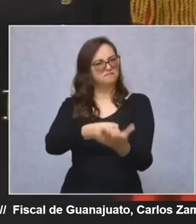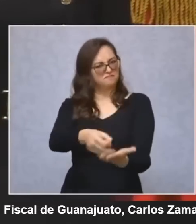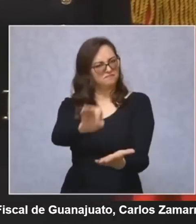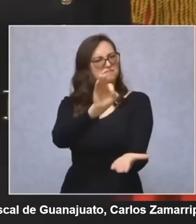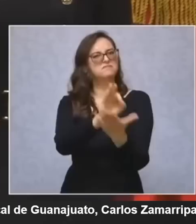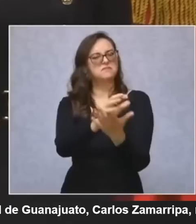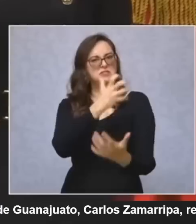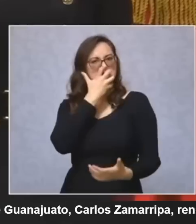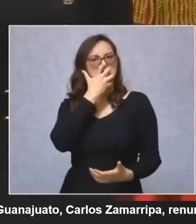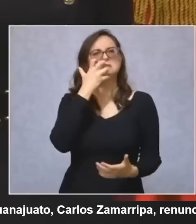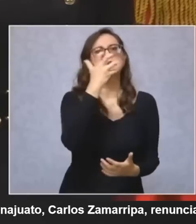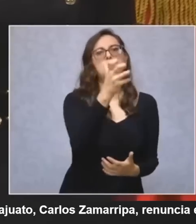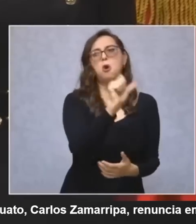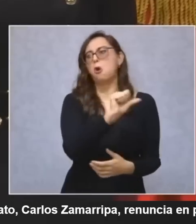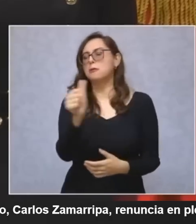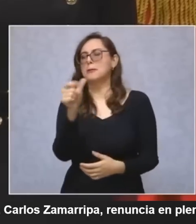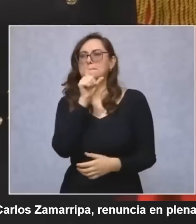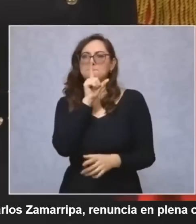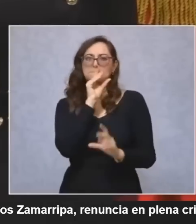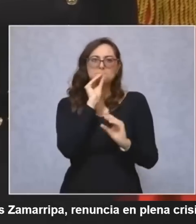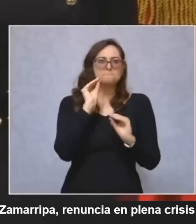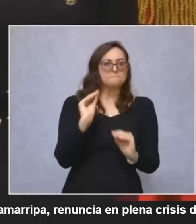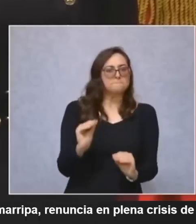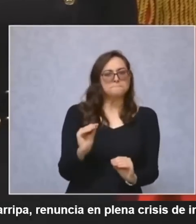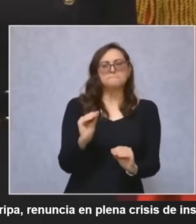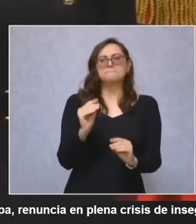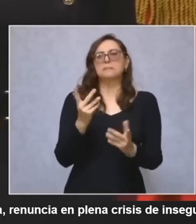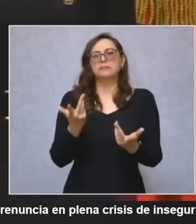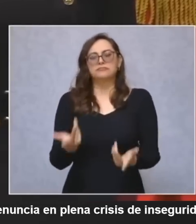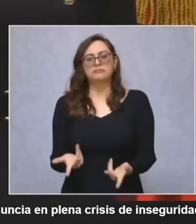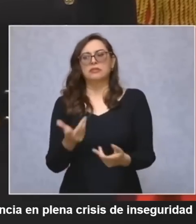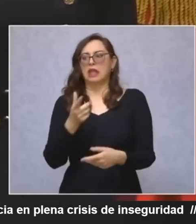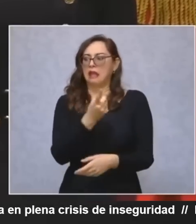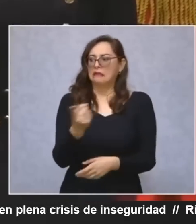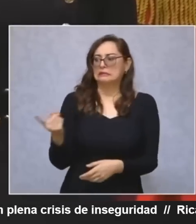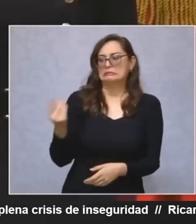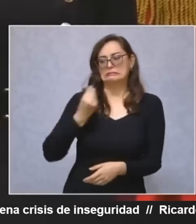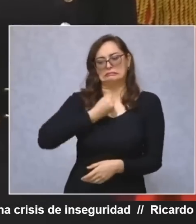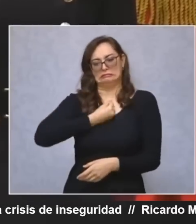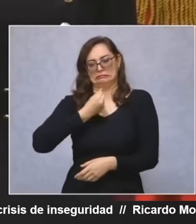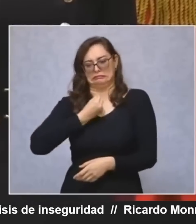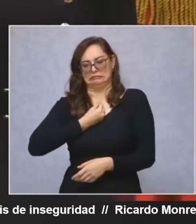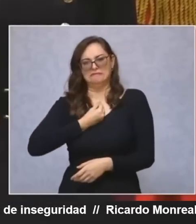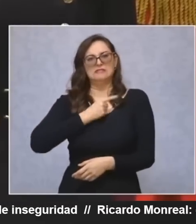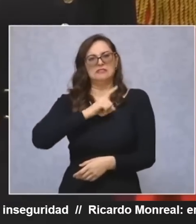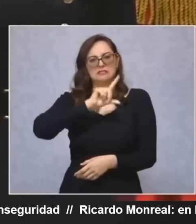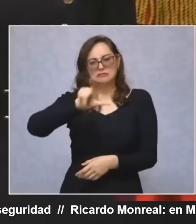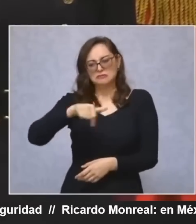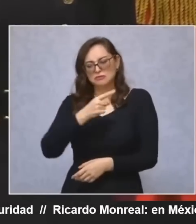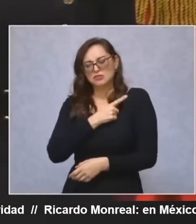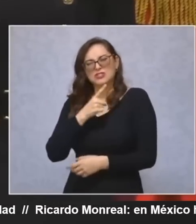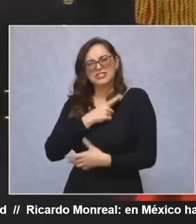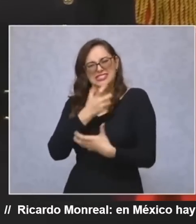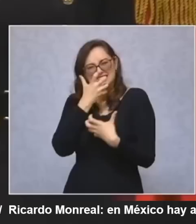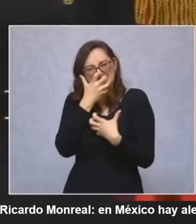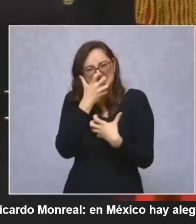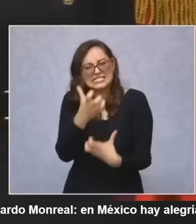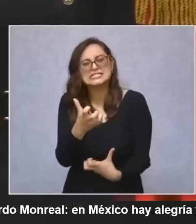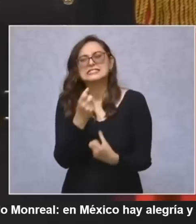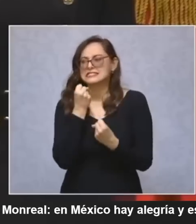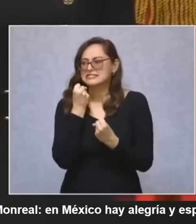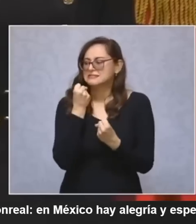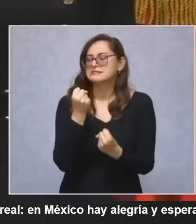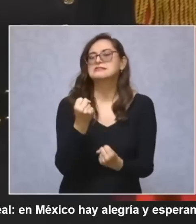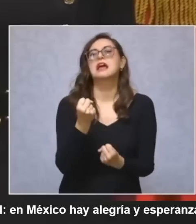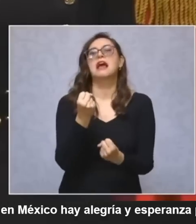lo hicieron. Llegan las que han tenido que callar y luego gritaron a solas.